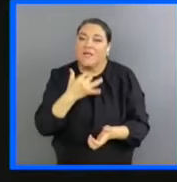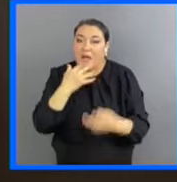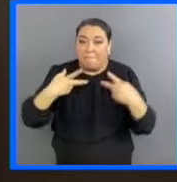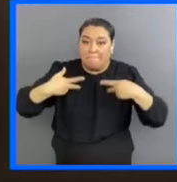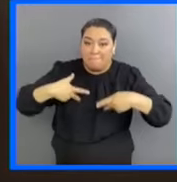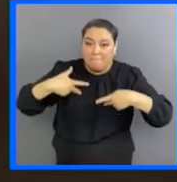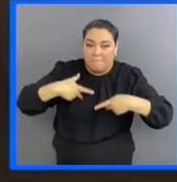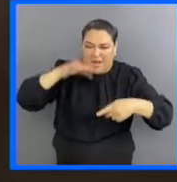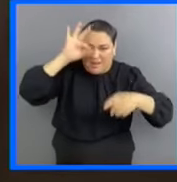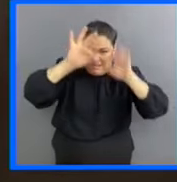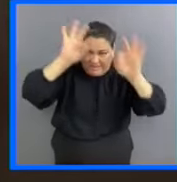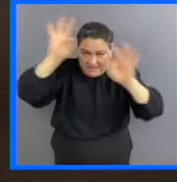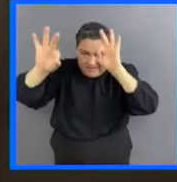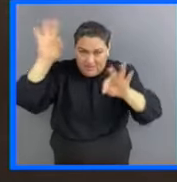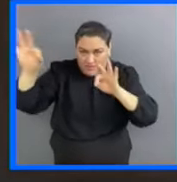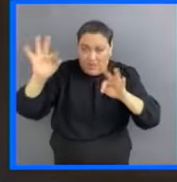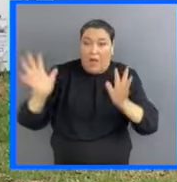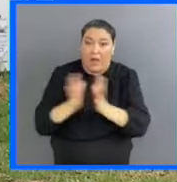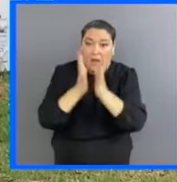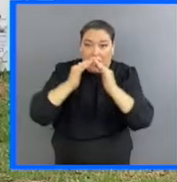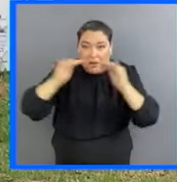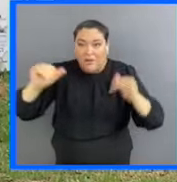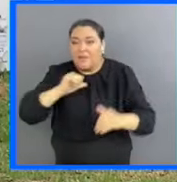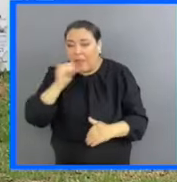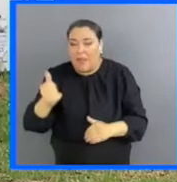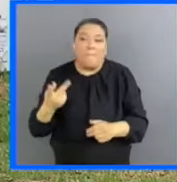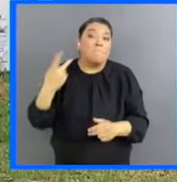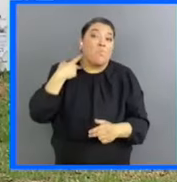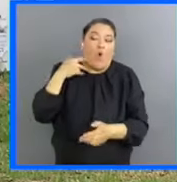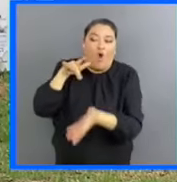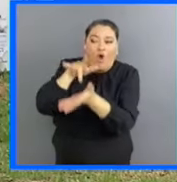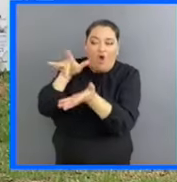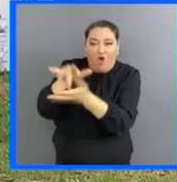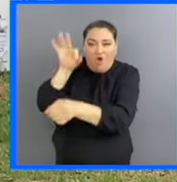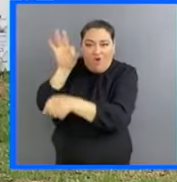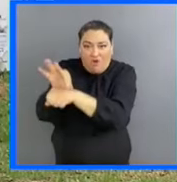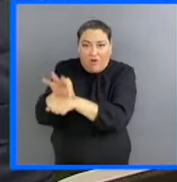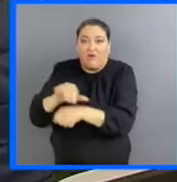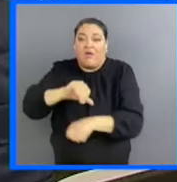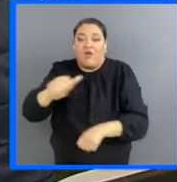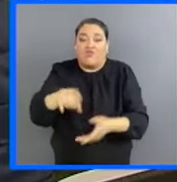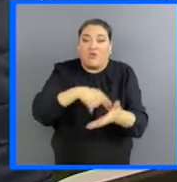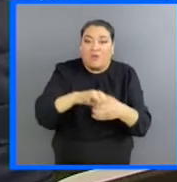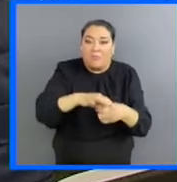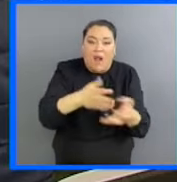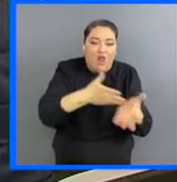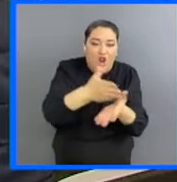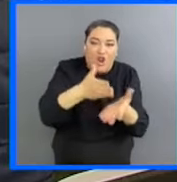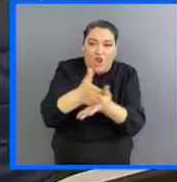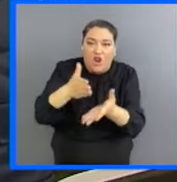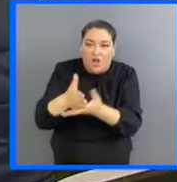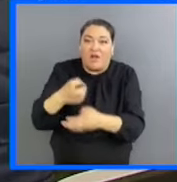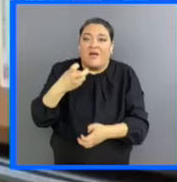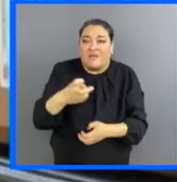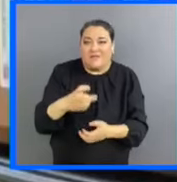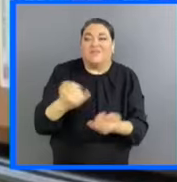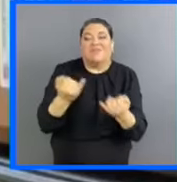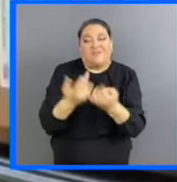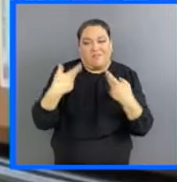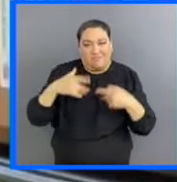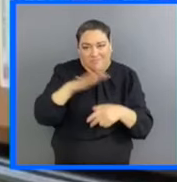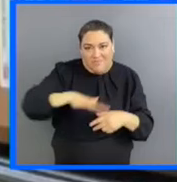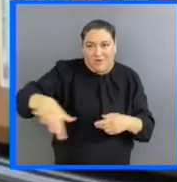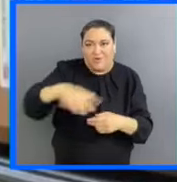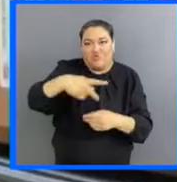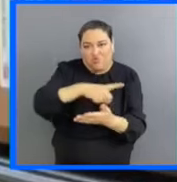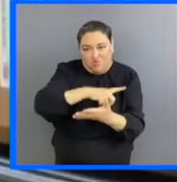democracia, el funcionamiento de la política, la integridad de las elecciones y de los derechos ciudadanos. Así lo